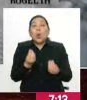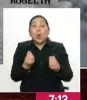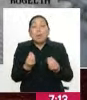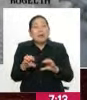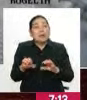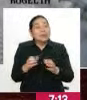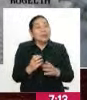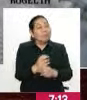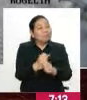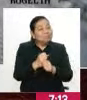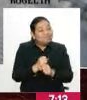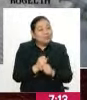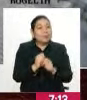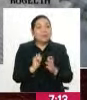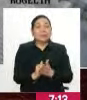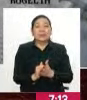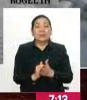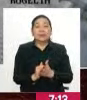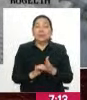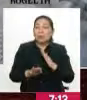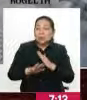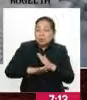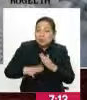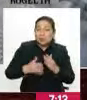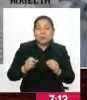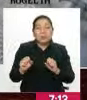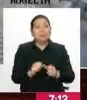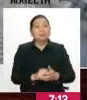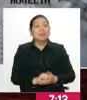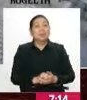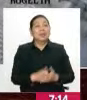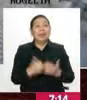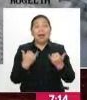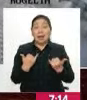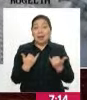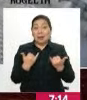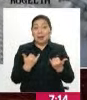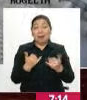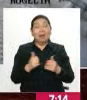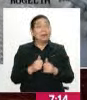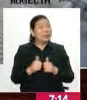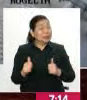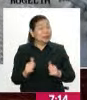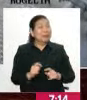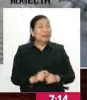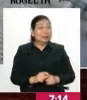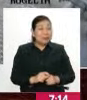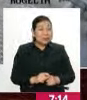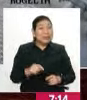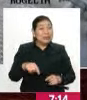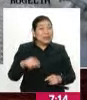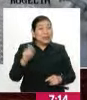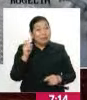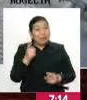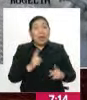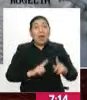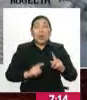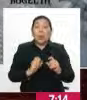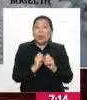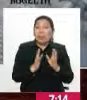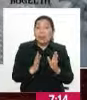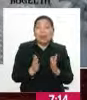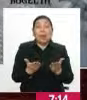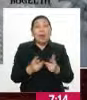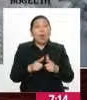capaces de soportar el sacudimiento del suelo producto de los sismos. Aquí estamos muy lejos de eso, ¿no? De hecho, estamos esperando algún día el